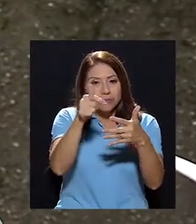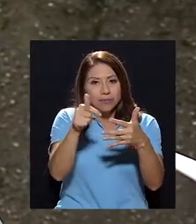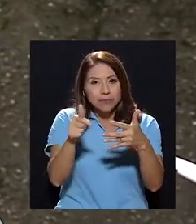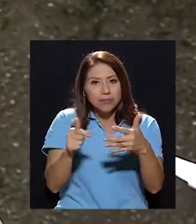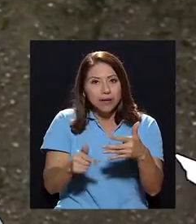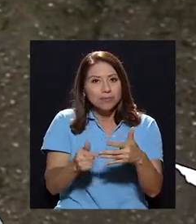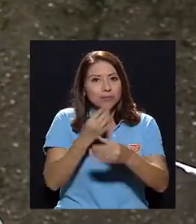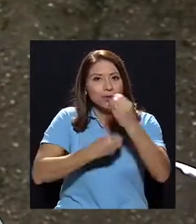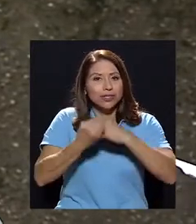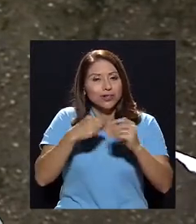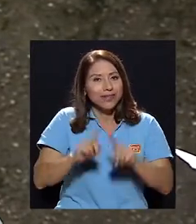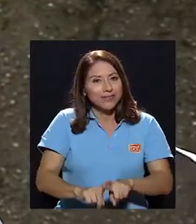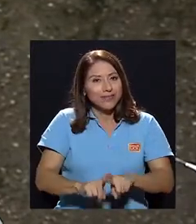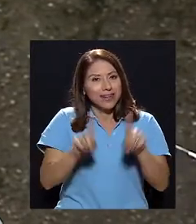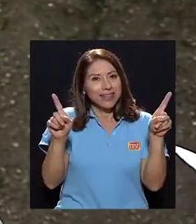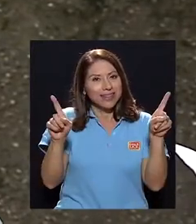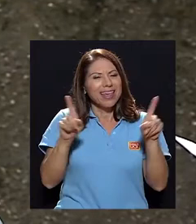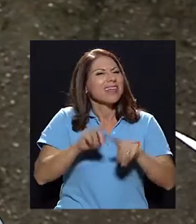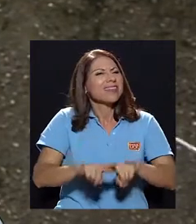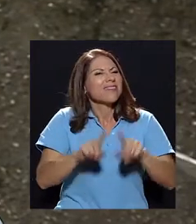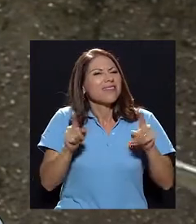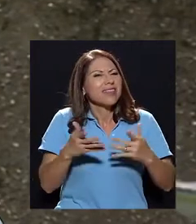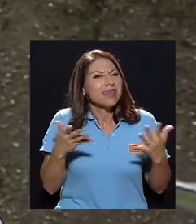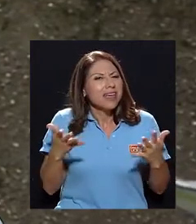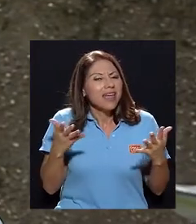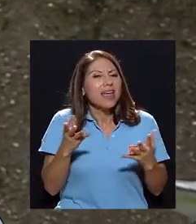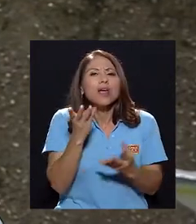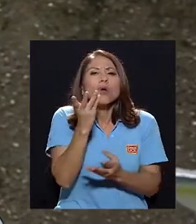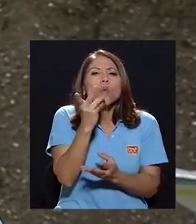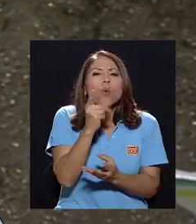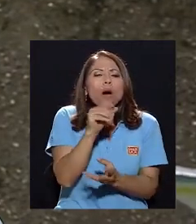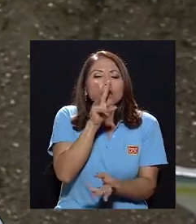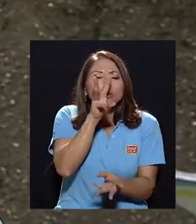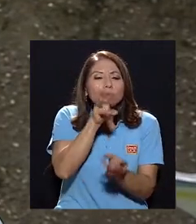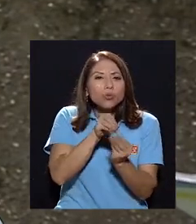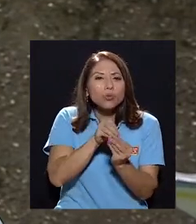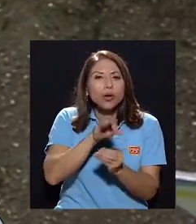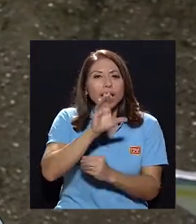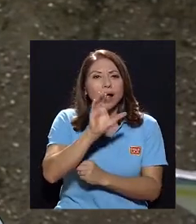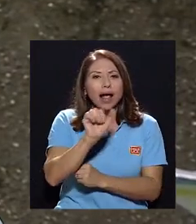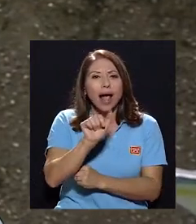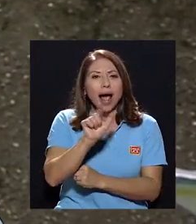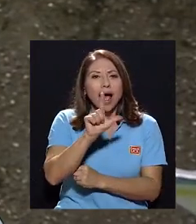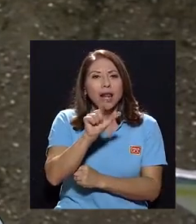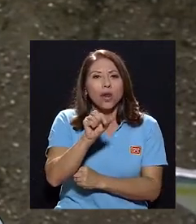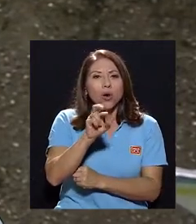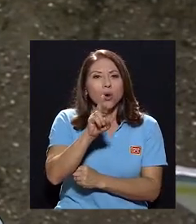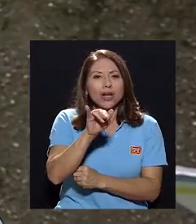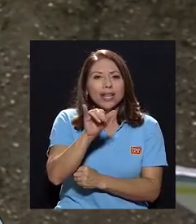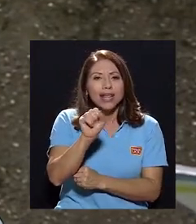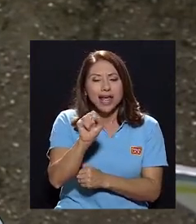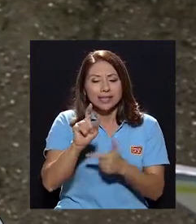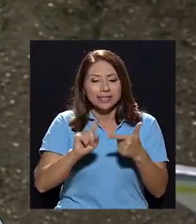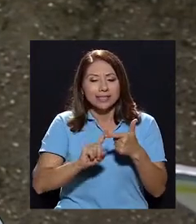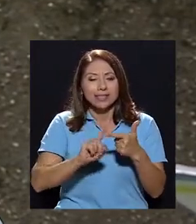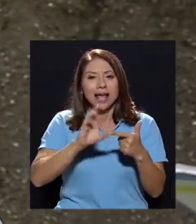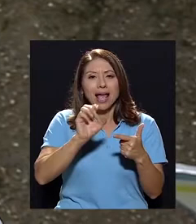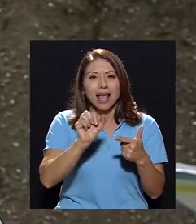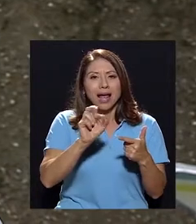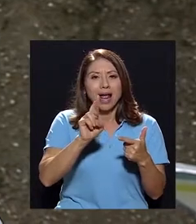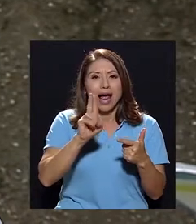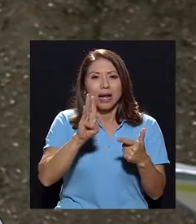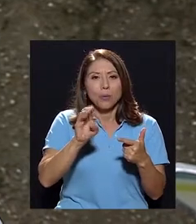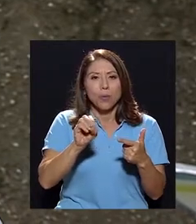¿En qué van a ser diferentes? En la cantidad de calorías que ocupa cada uno, en la cantidad de carbohidrato. Y también la